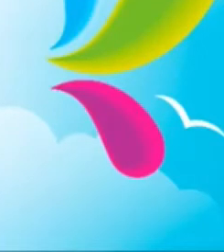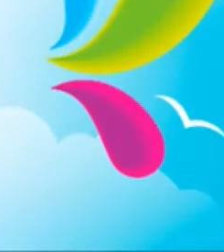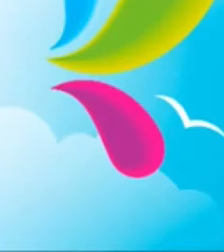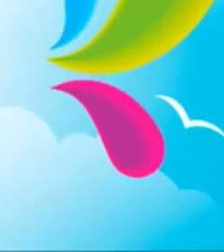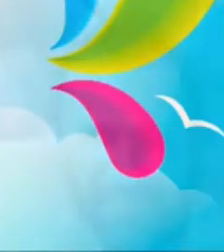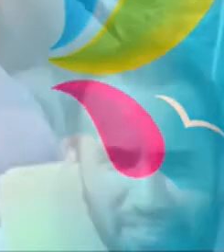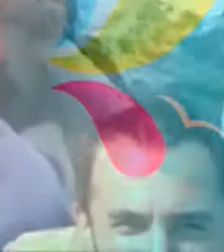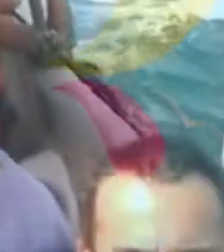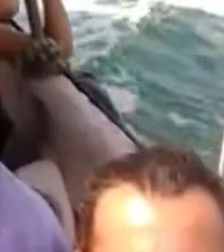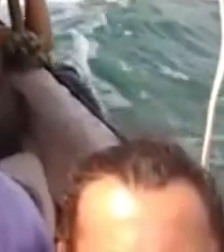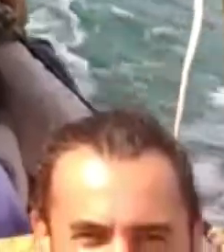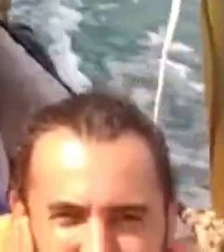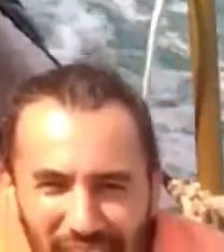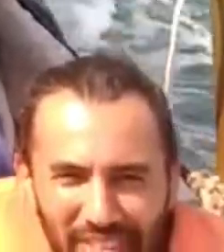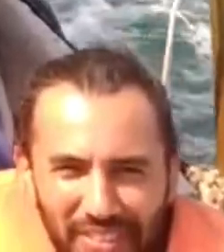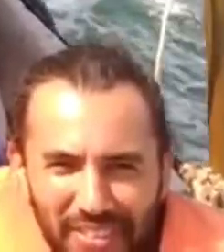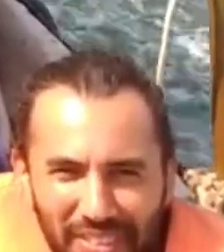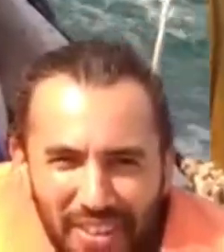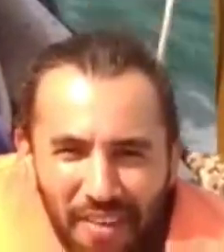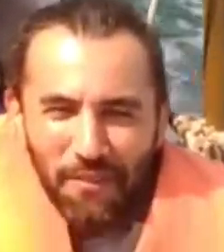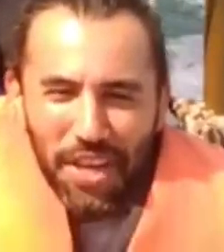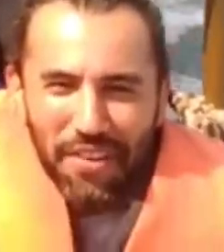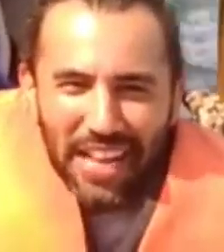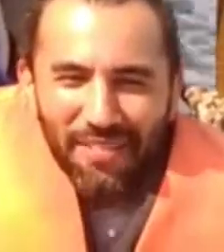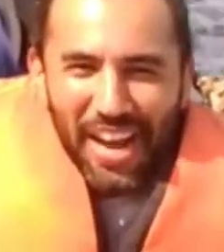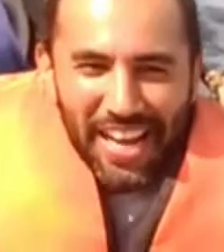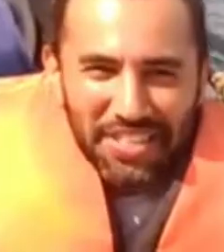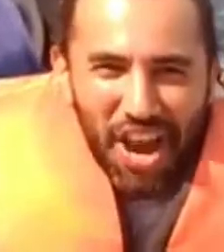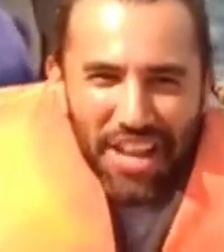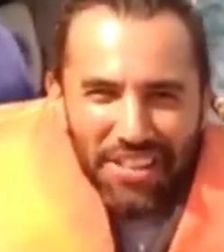toda. Con Proyecto Sur.